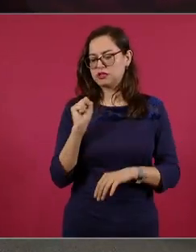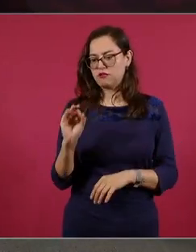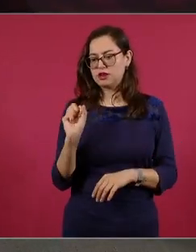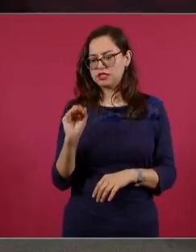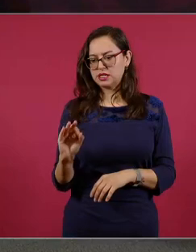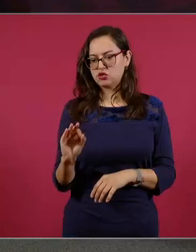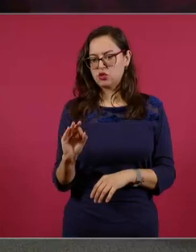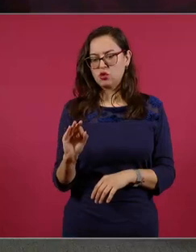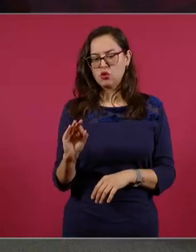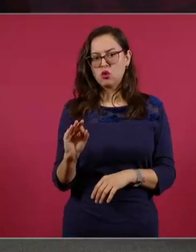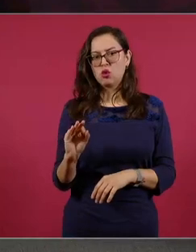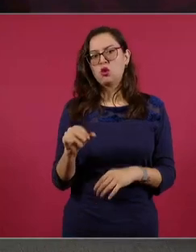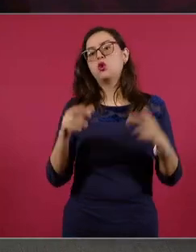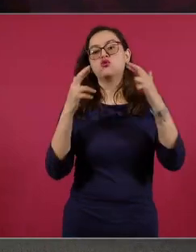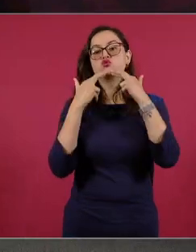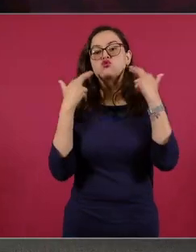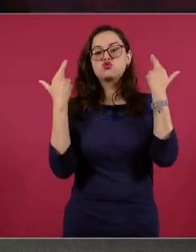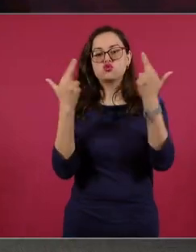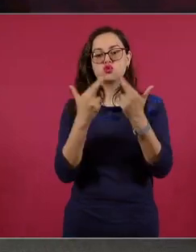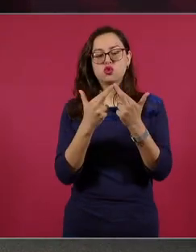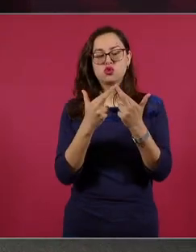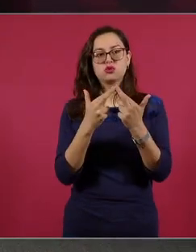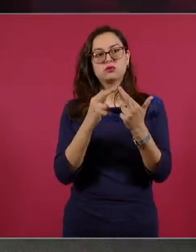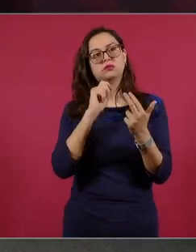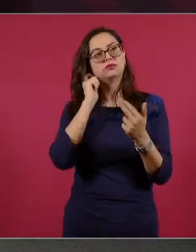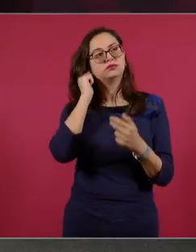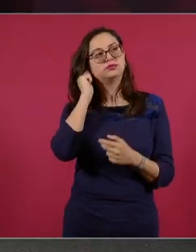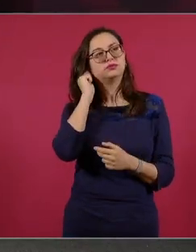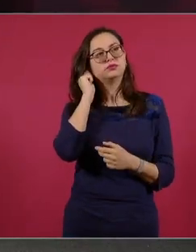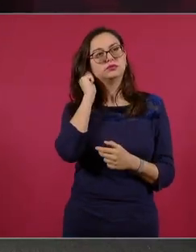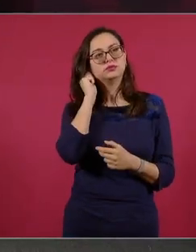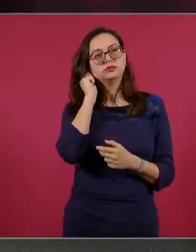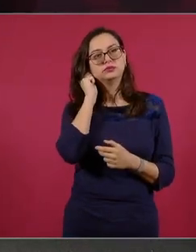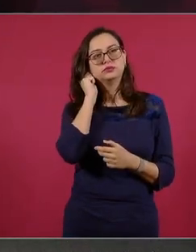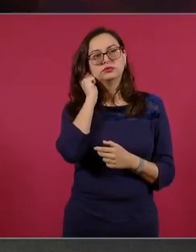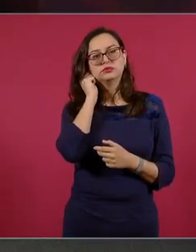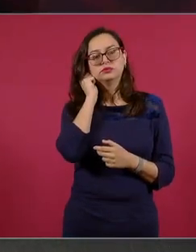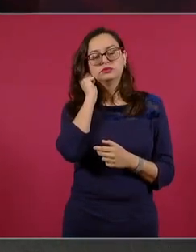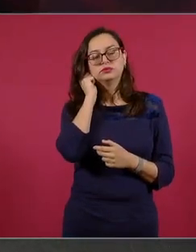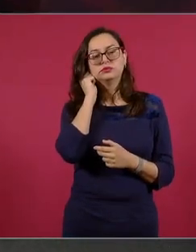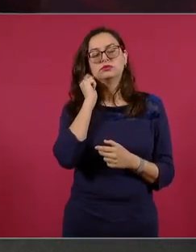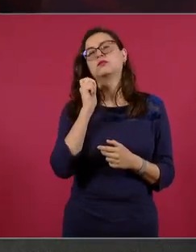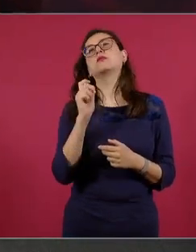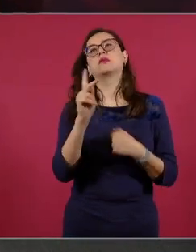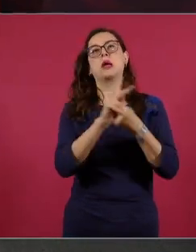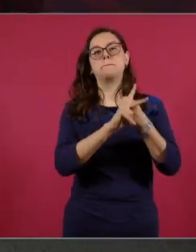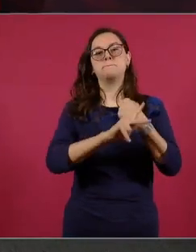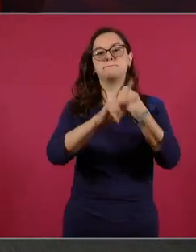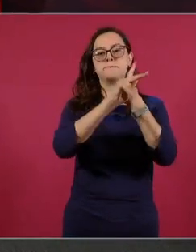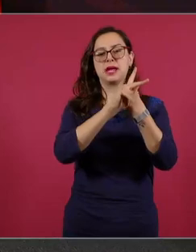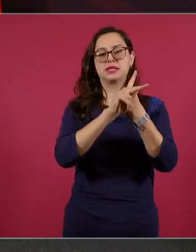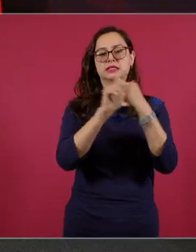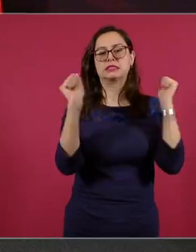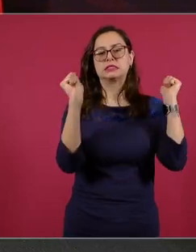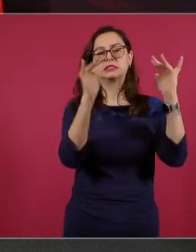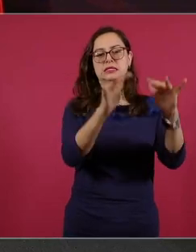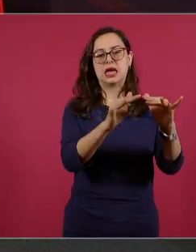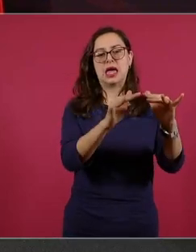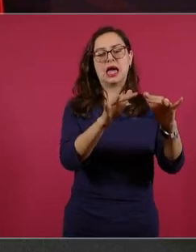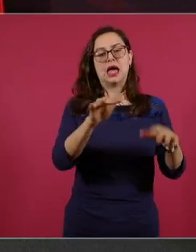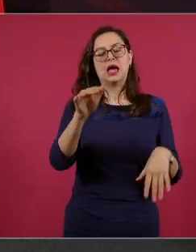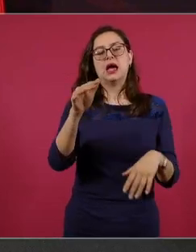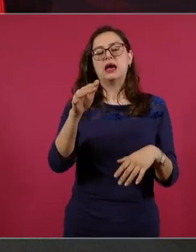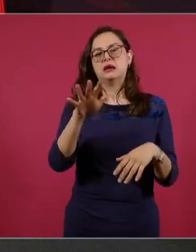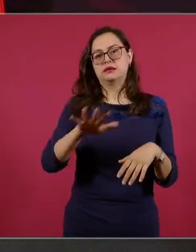que se llevó a cabo una reunión de países de Asia-Pacífico,